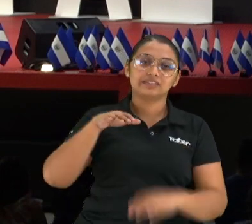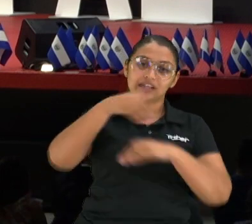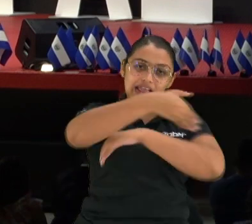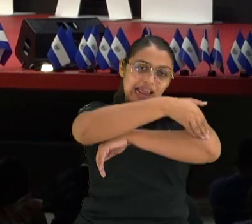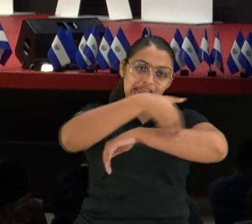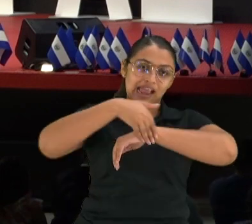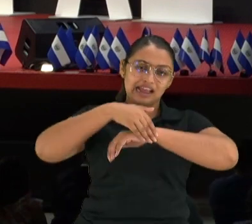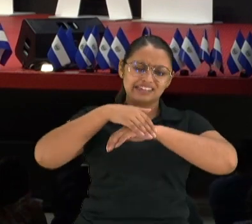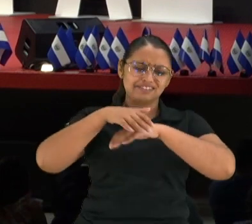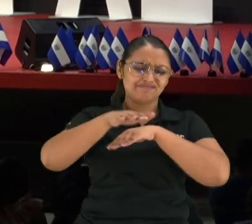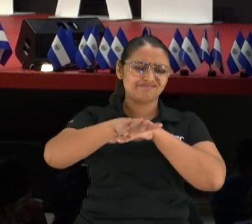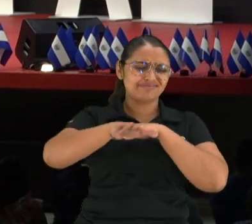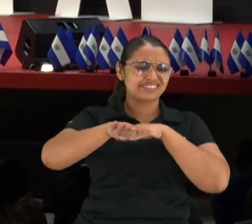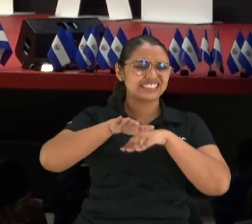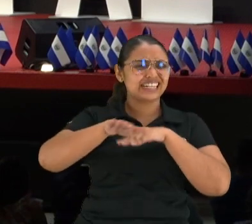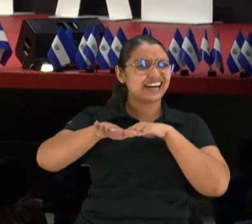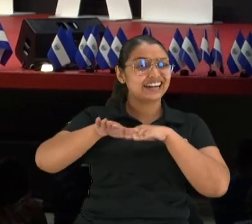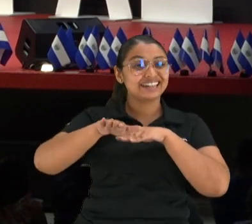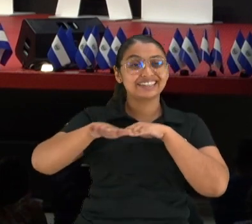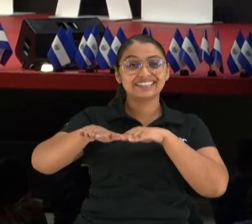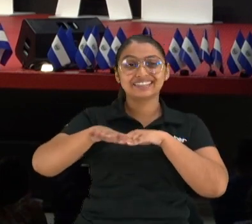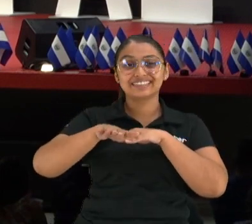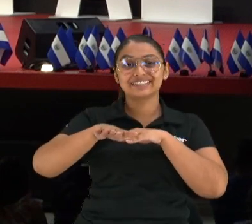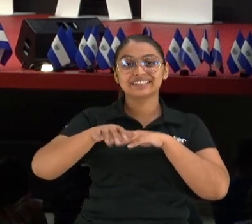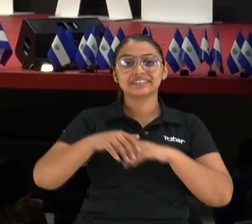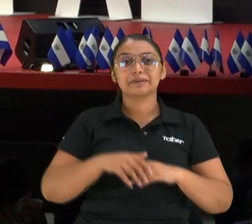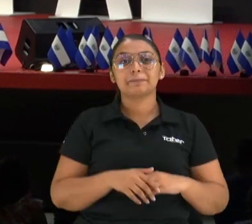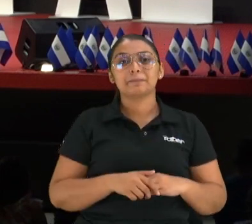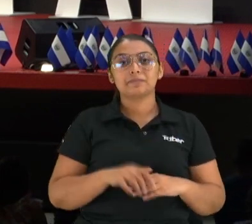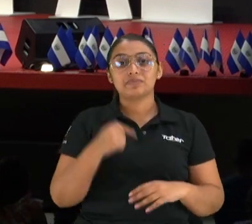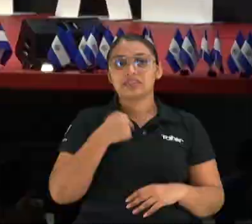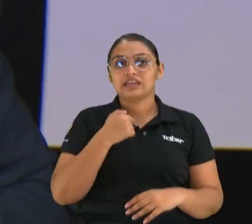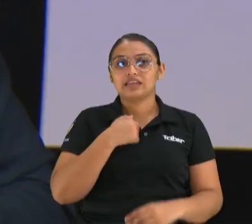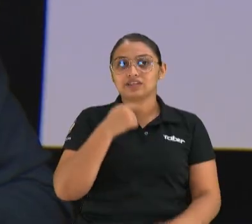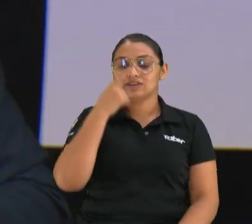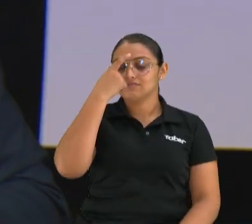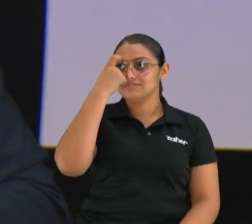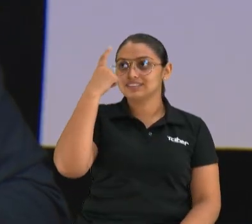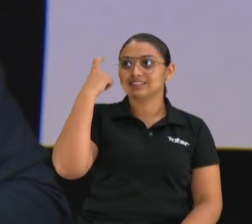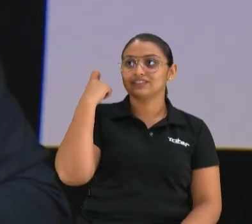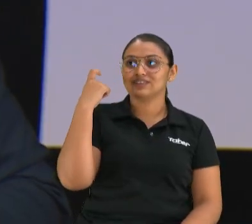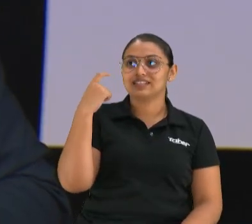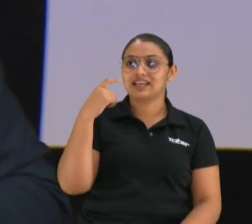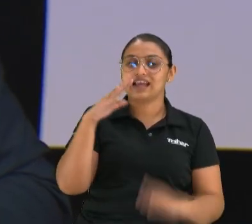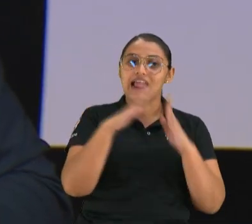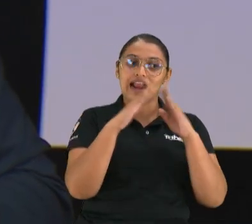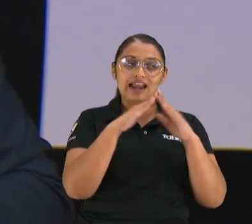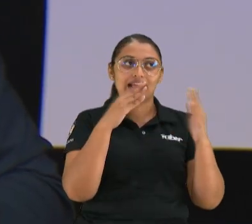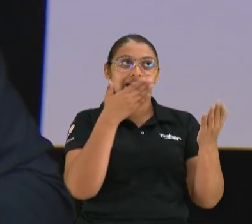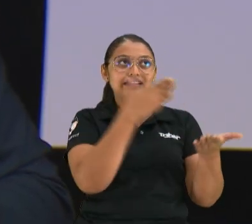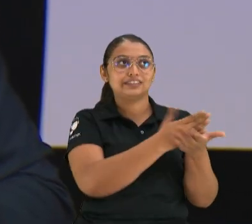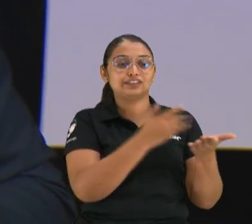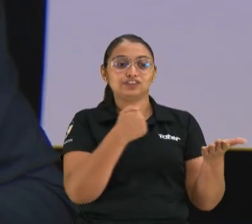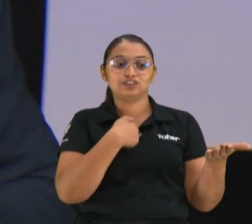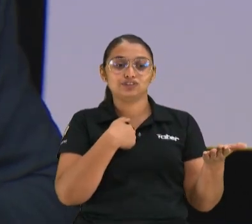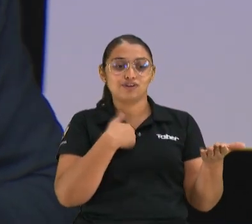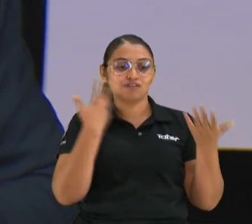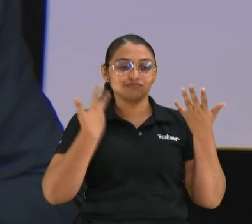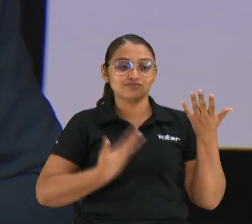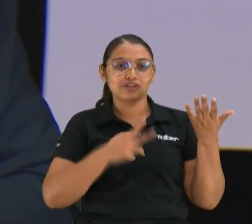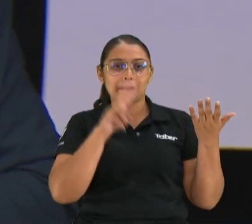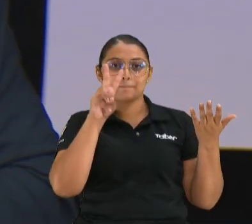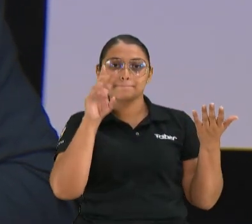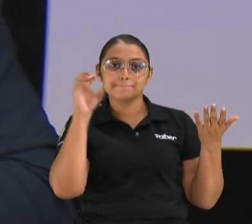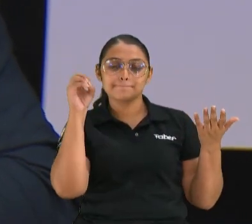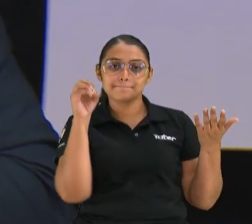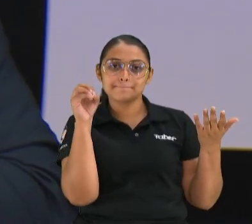y cuando llegué a la casa me di cuenta que ya no tengo 20 años a las 11 de la